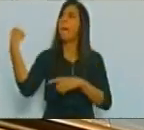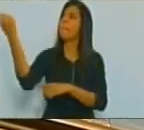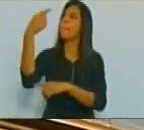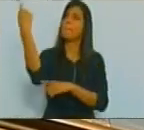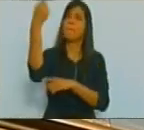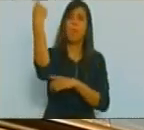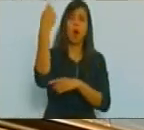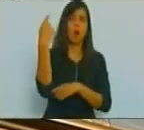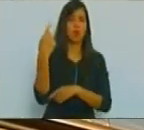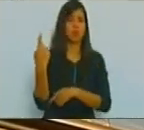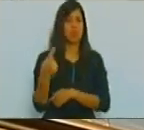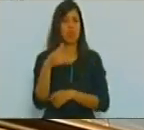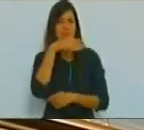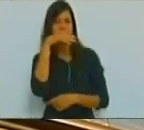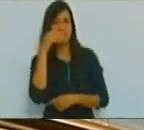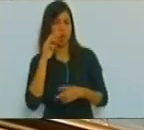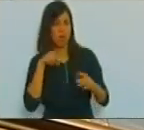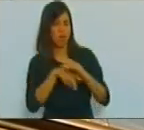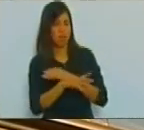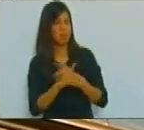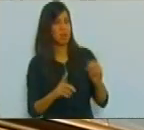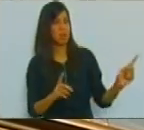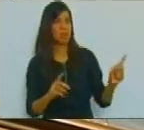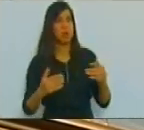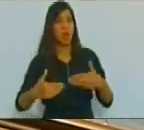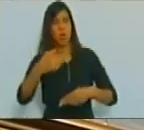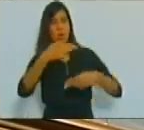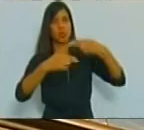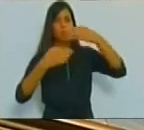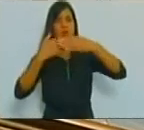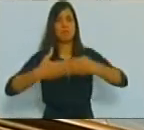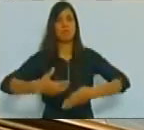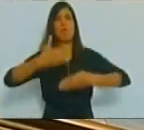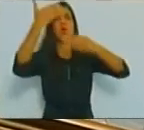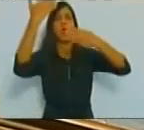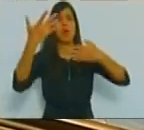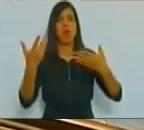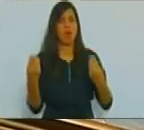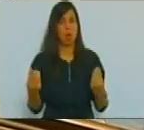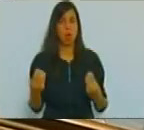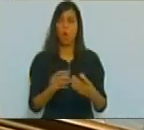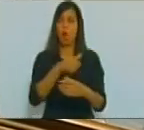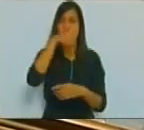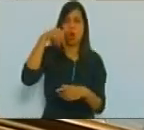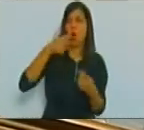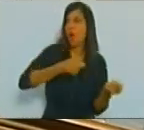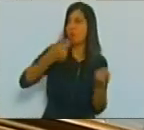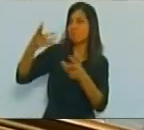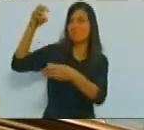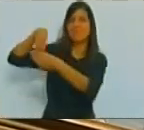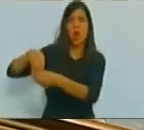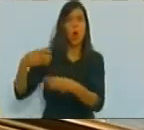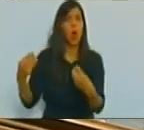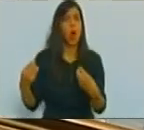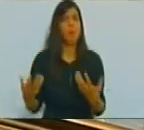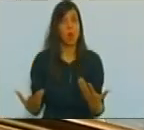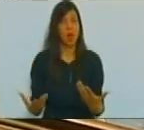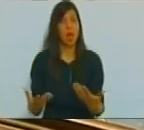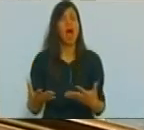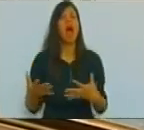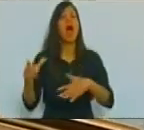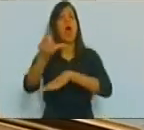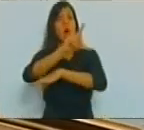coyotes que cazan los que van a pie y les construyen muro porque los eeuu y hay evidentemente un narcoestado